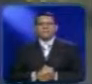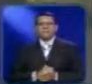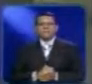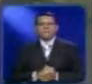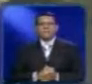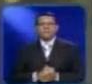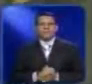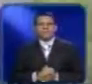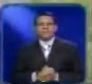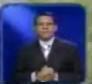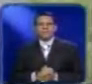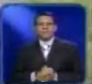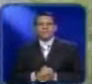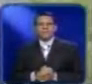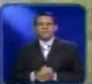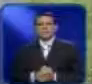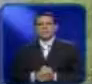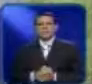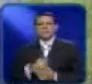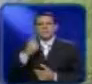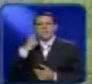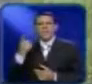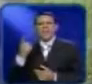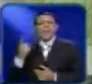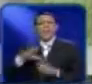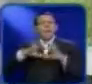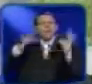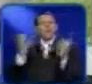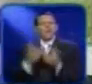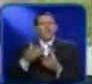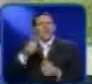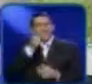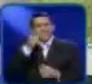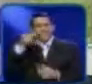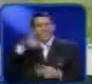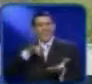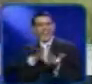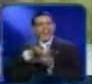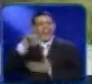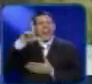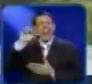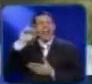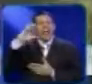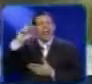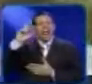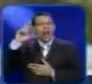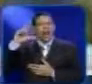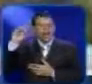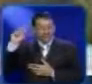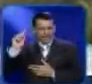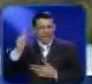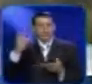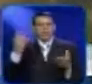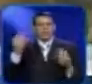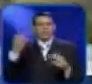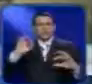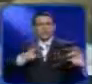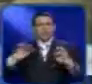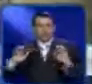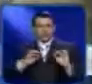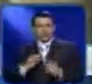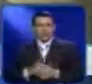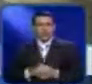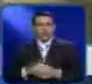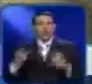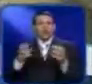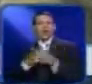Para el 19 de julio se llevó a cabo el Festival Mundo Verde en los espacios de la base aérea de La Carlota, en donde se presentaron muchos artistas, entre